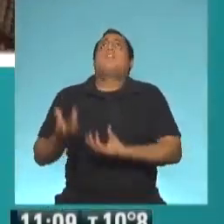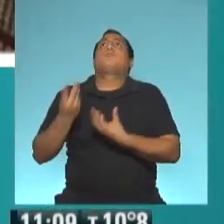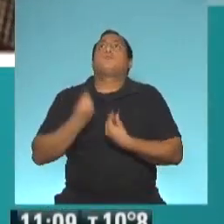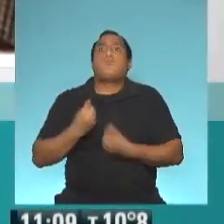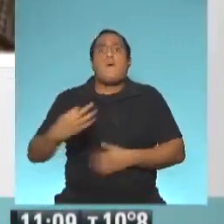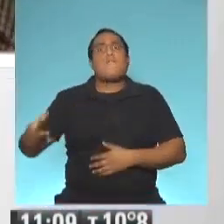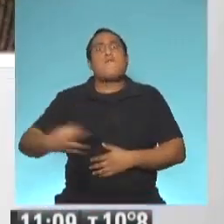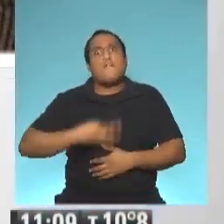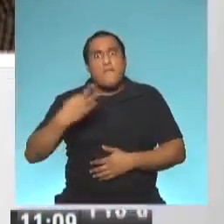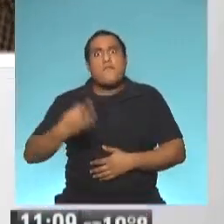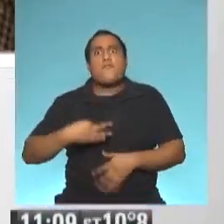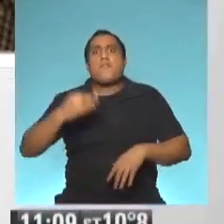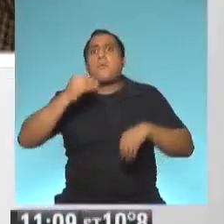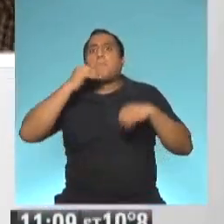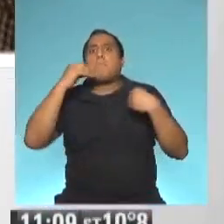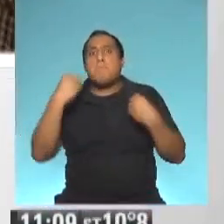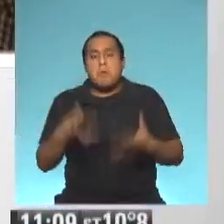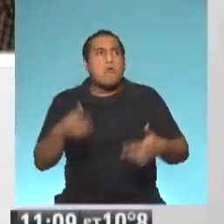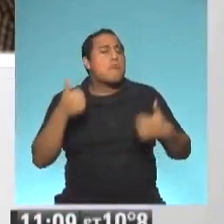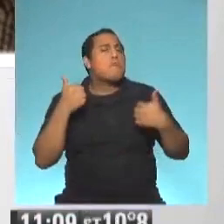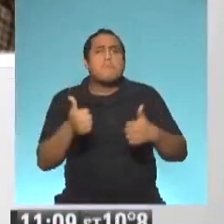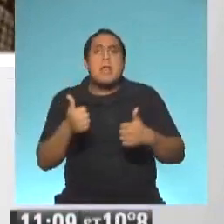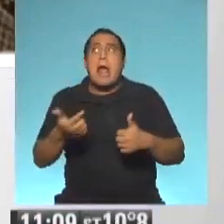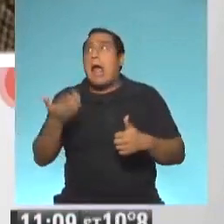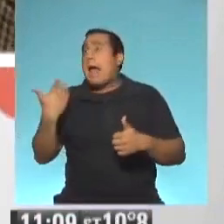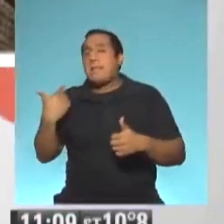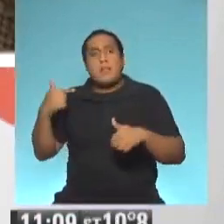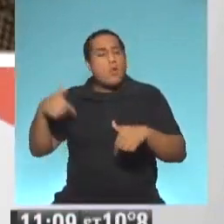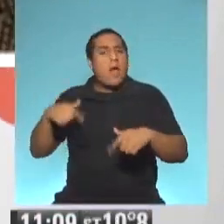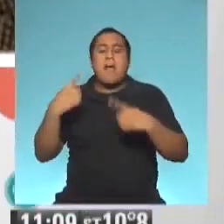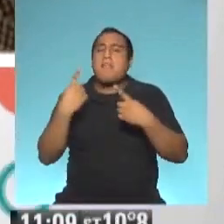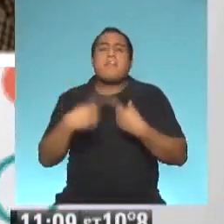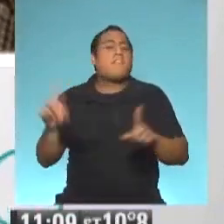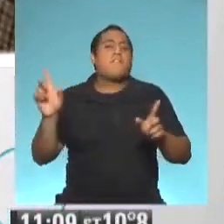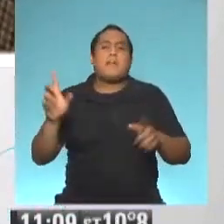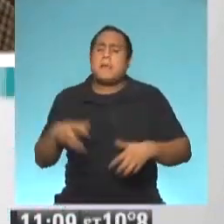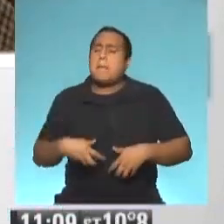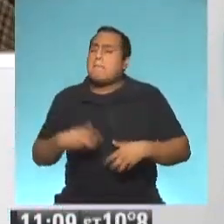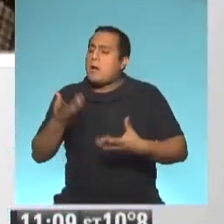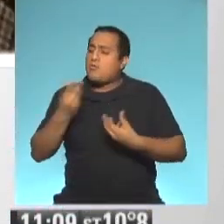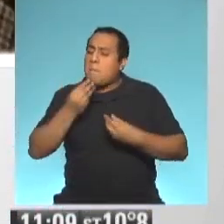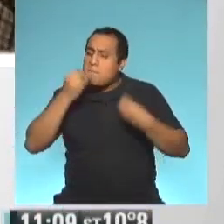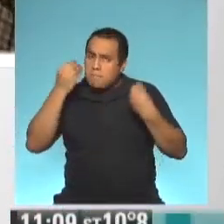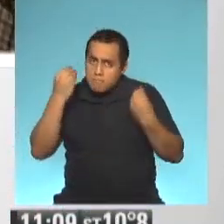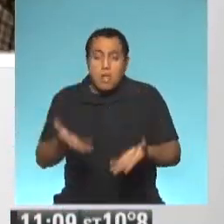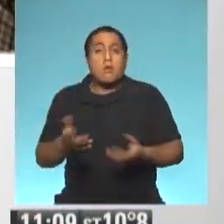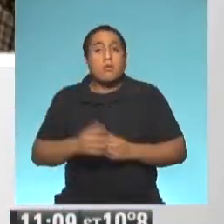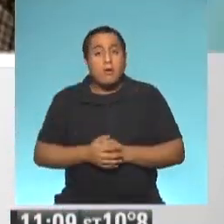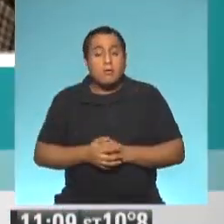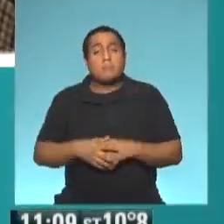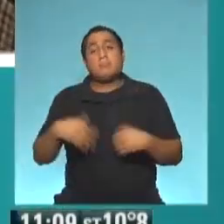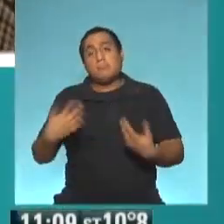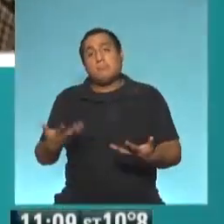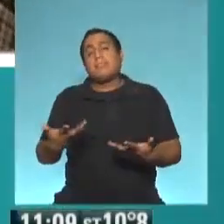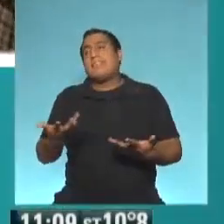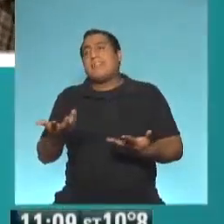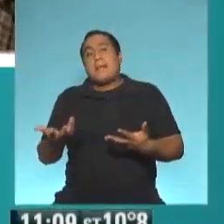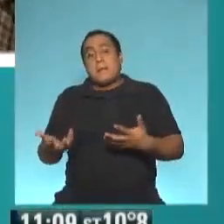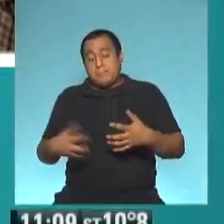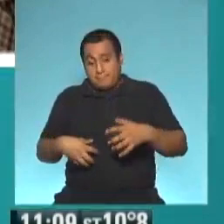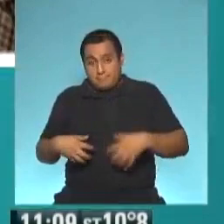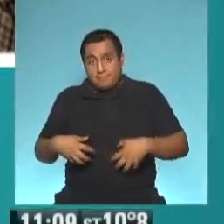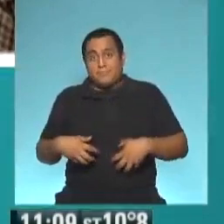vida sustancialmente diferente, No lo una dudo. mejora sustantiva y, por supuesto, un incremento